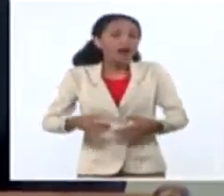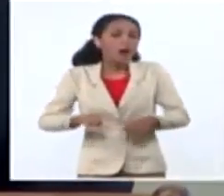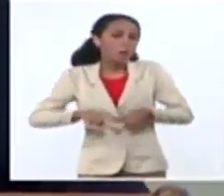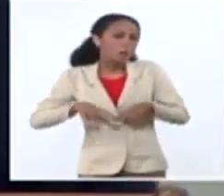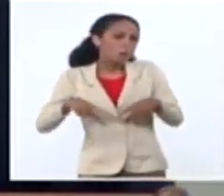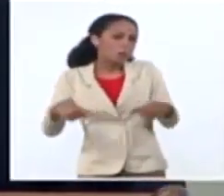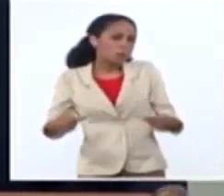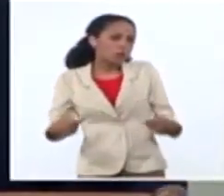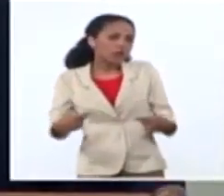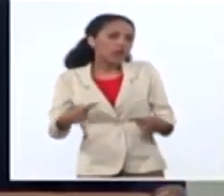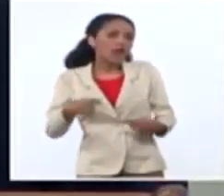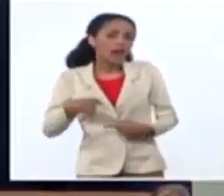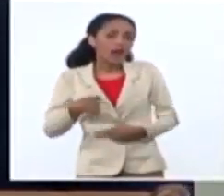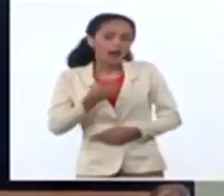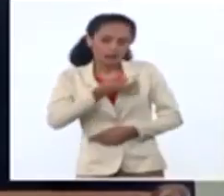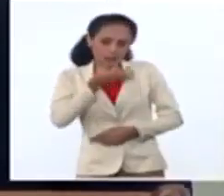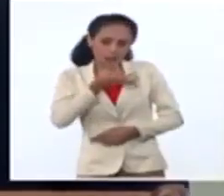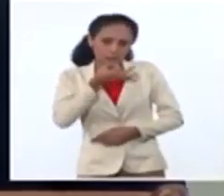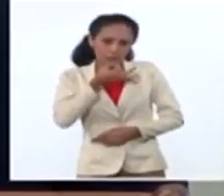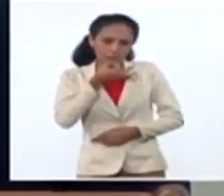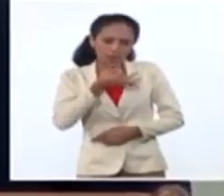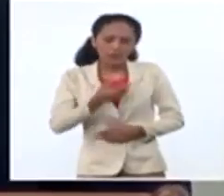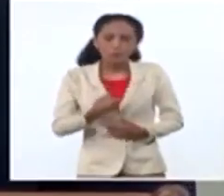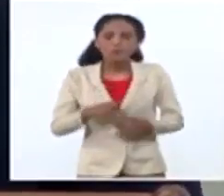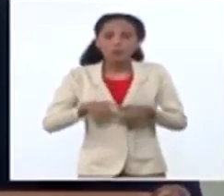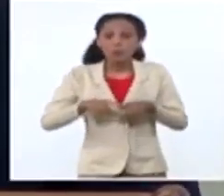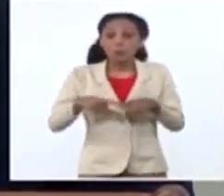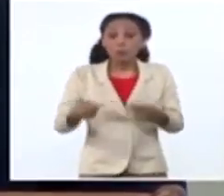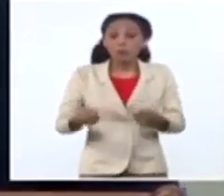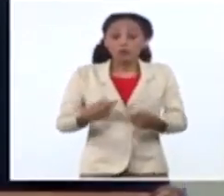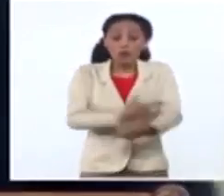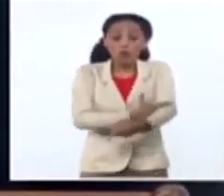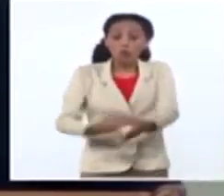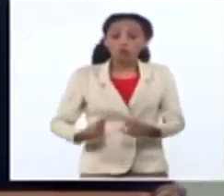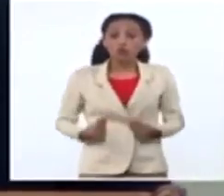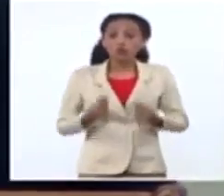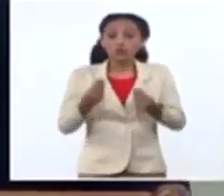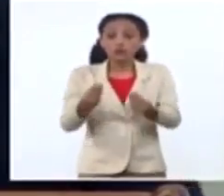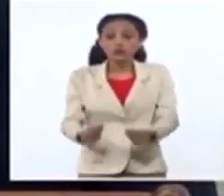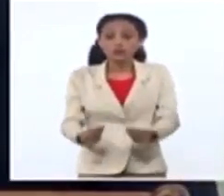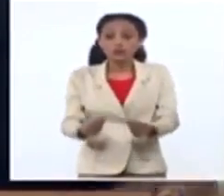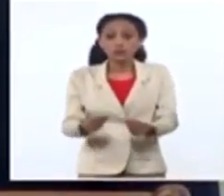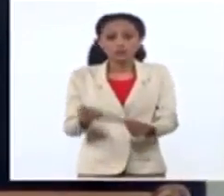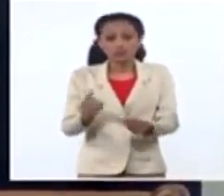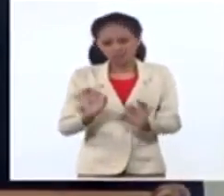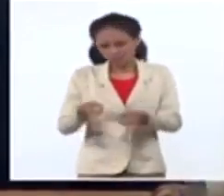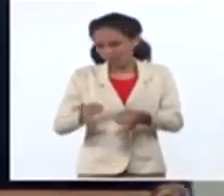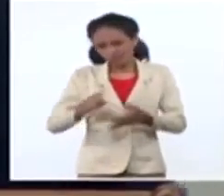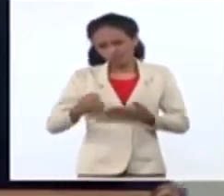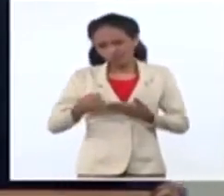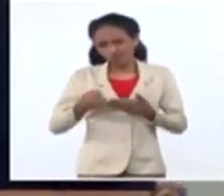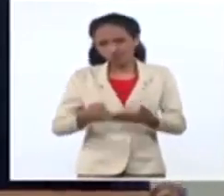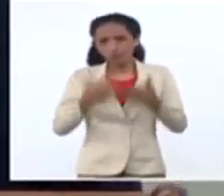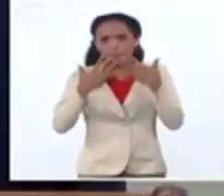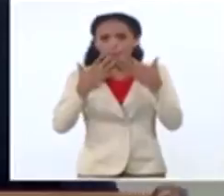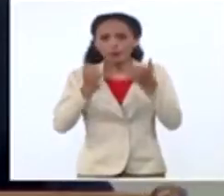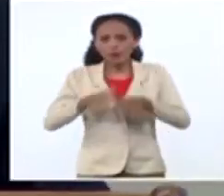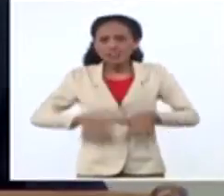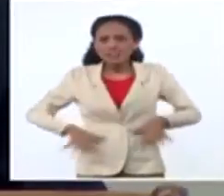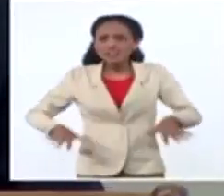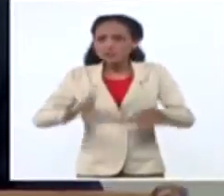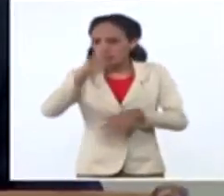las cuales esa donación no contribuiría a mejorar la